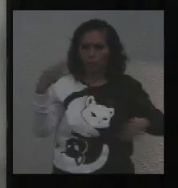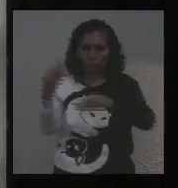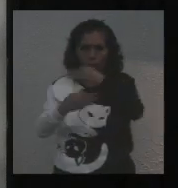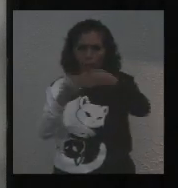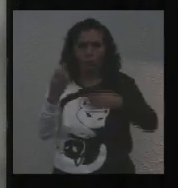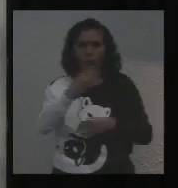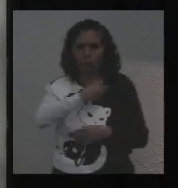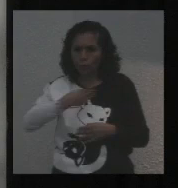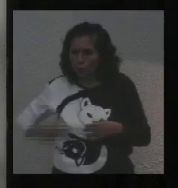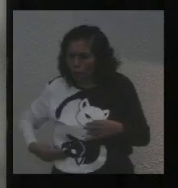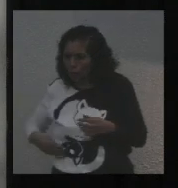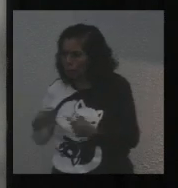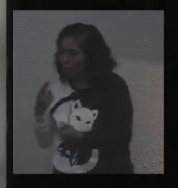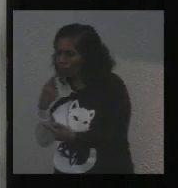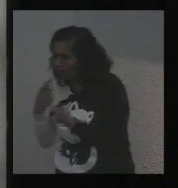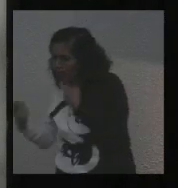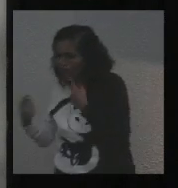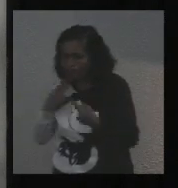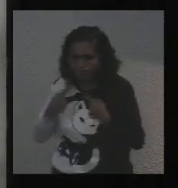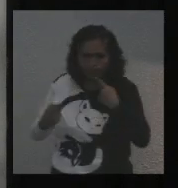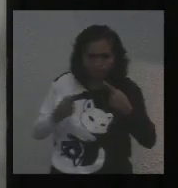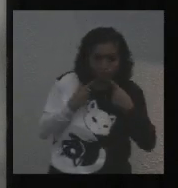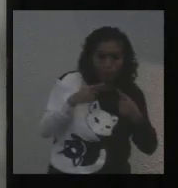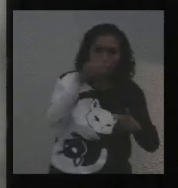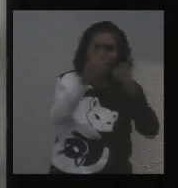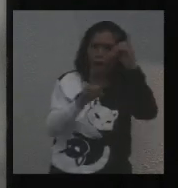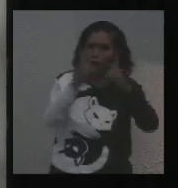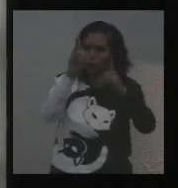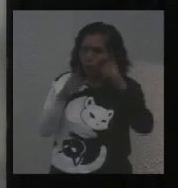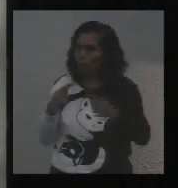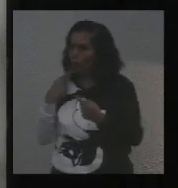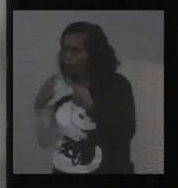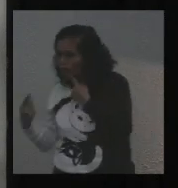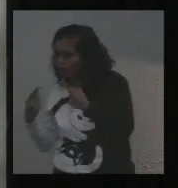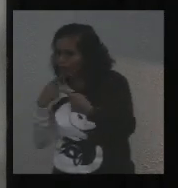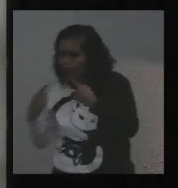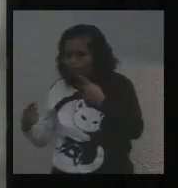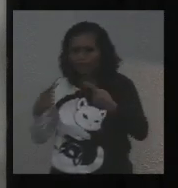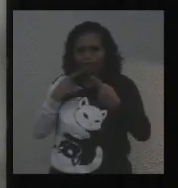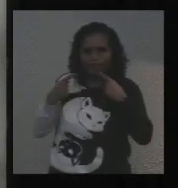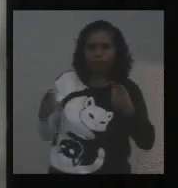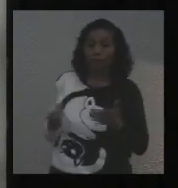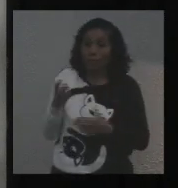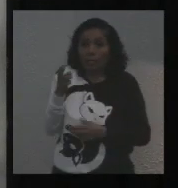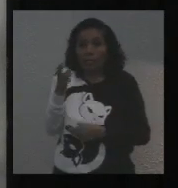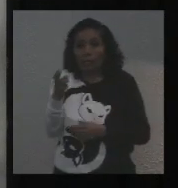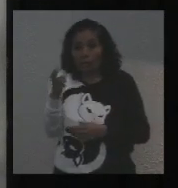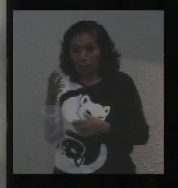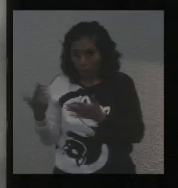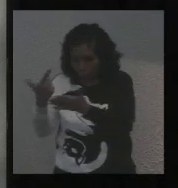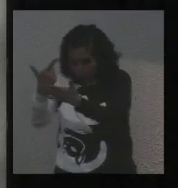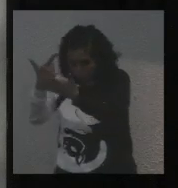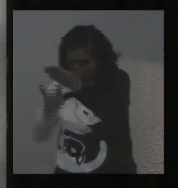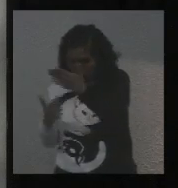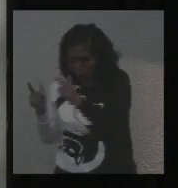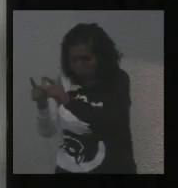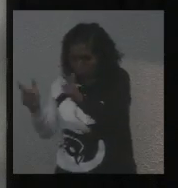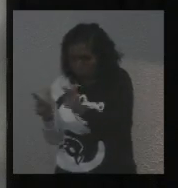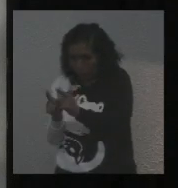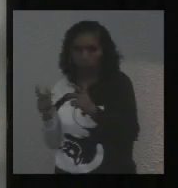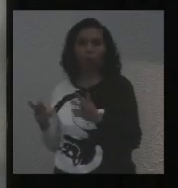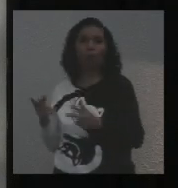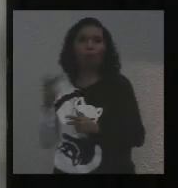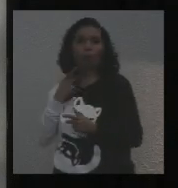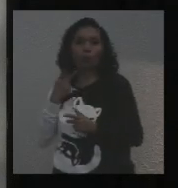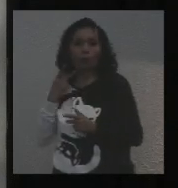calificará la elección de sus miembros y resolverá las dudas que se susciten. Al efecto, los integrantes de la planilla a quien el